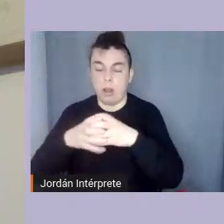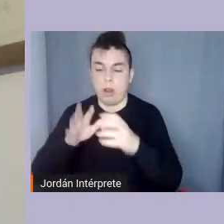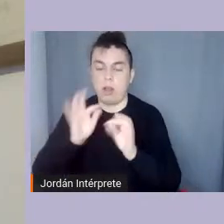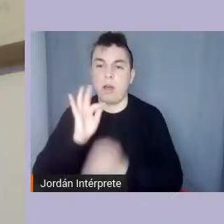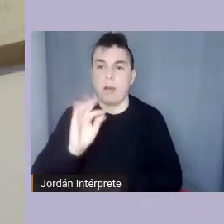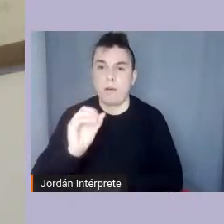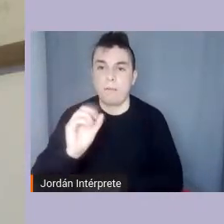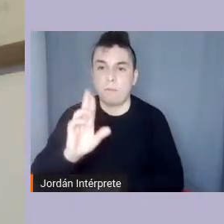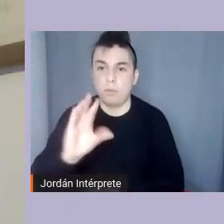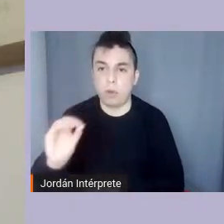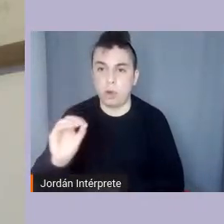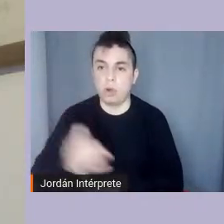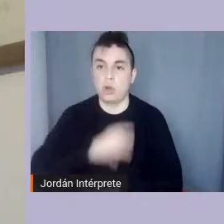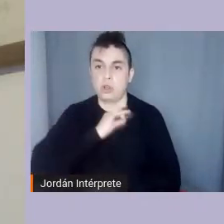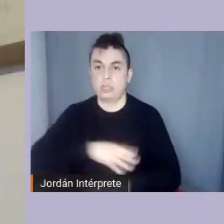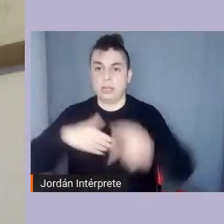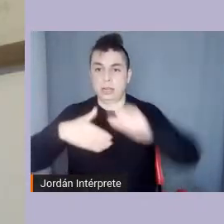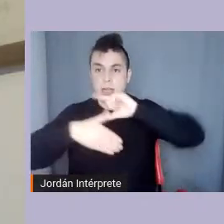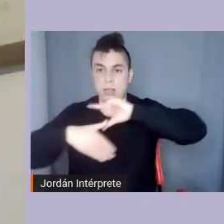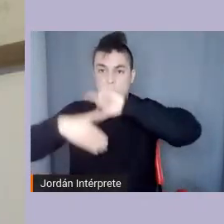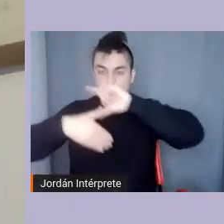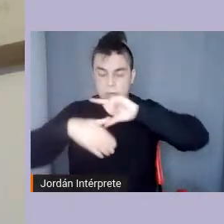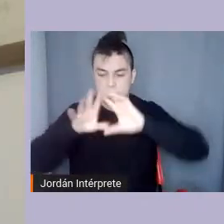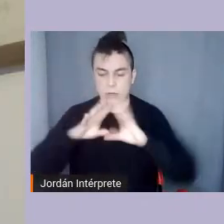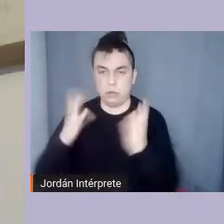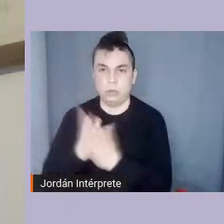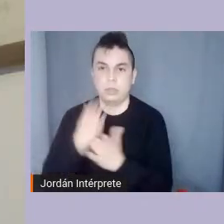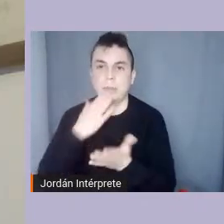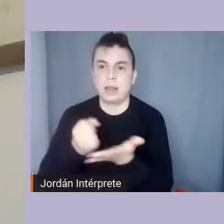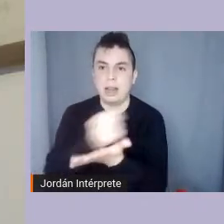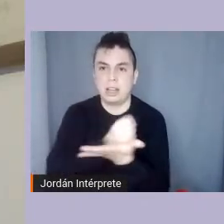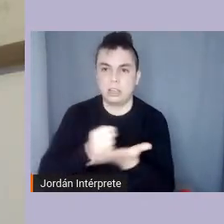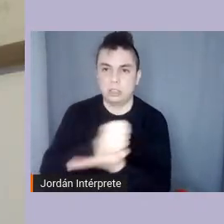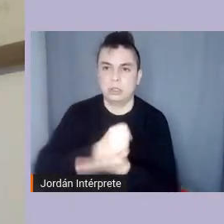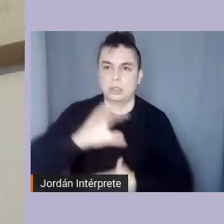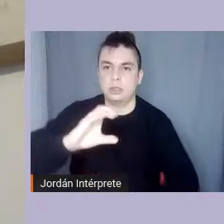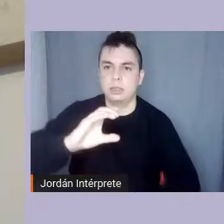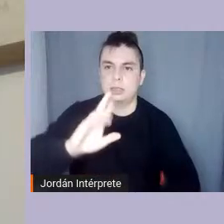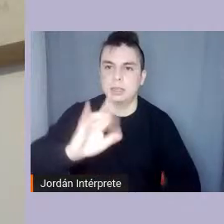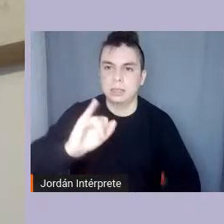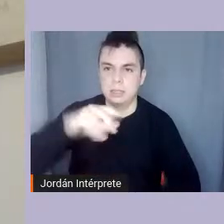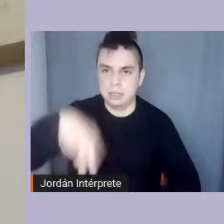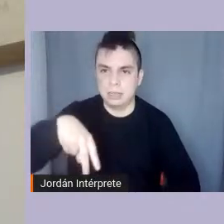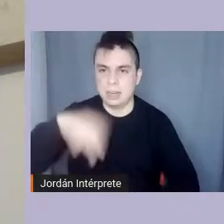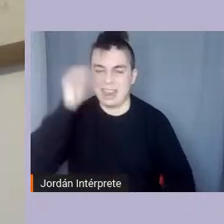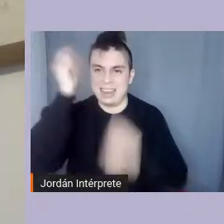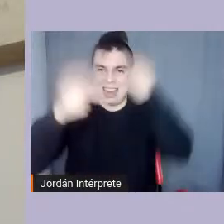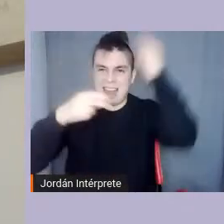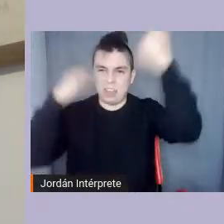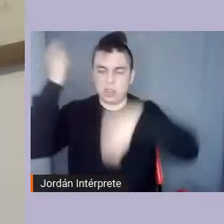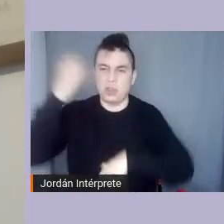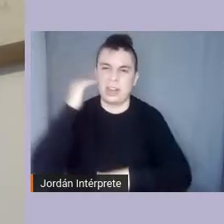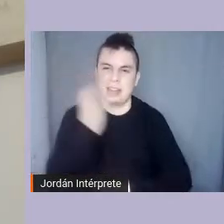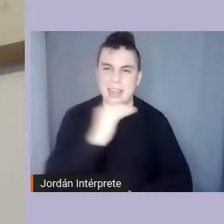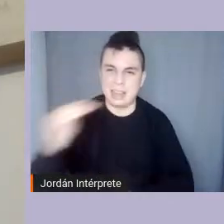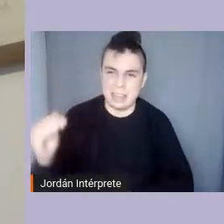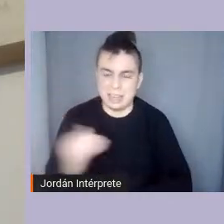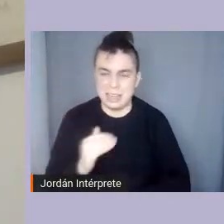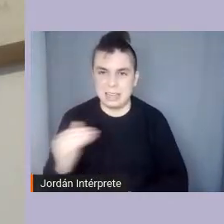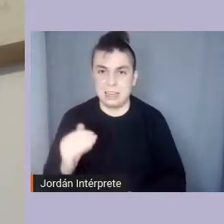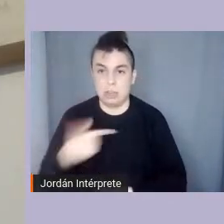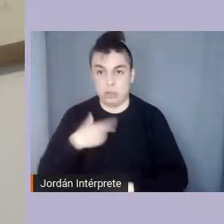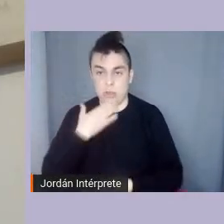Musical Sección Chile, y la Asociación Gremial CRIM, Creadores Infantiles, a las que